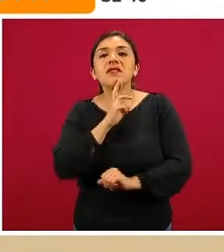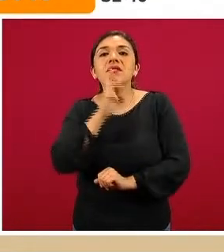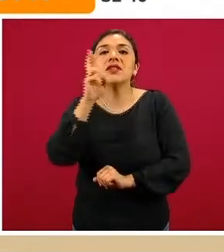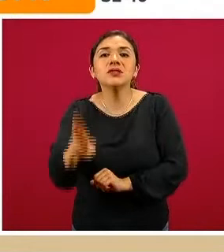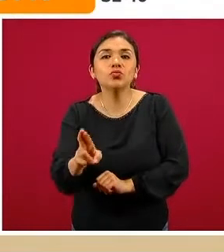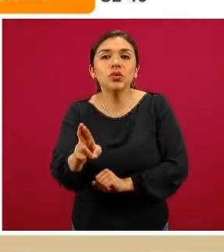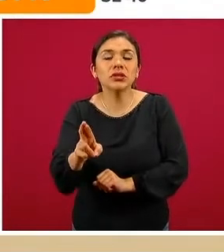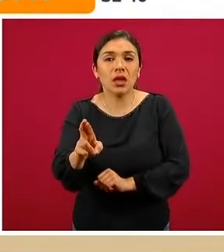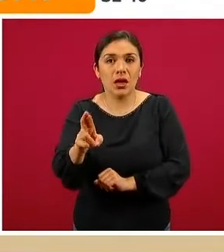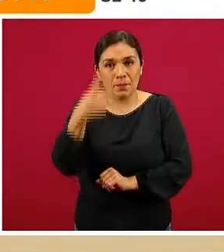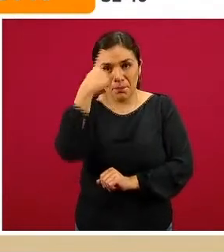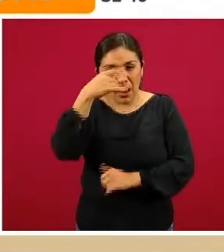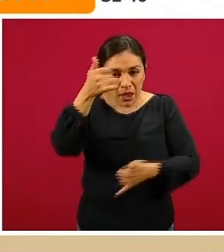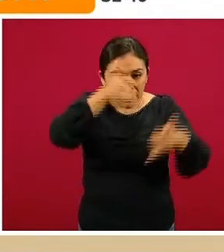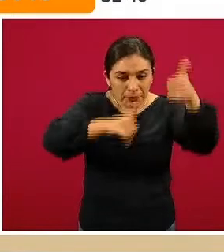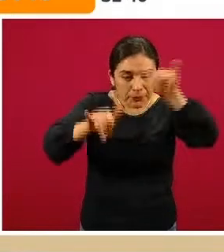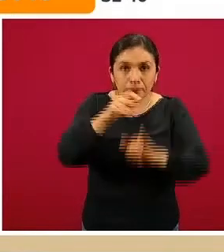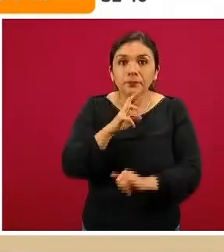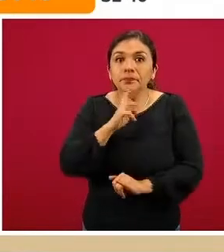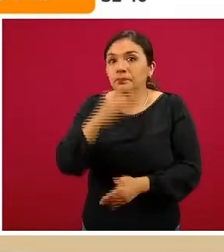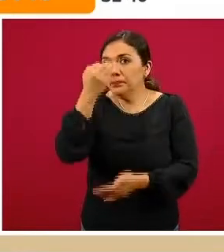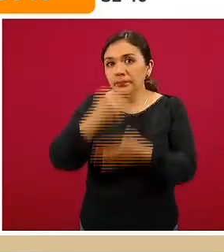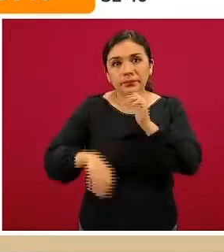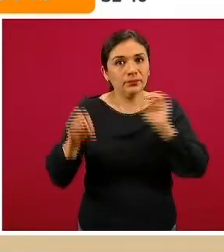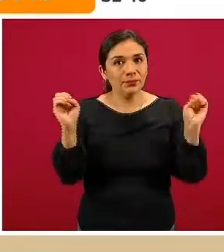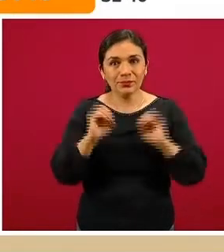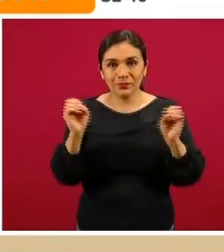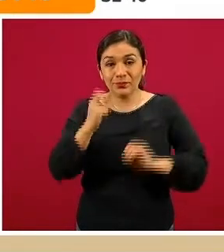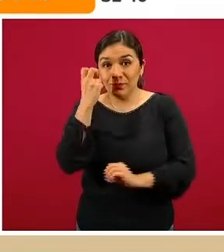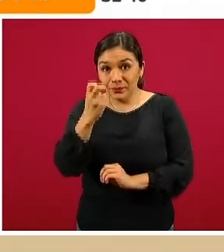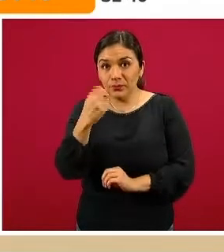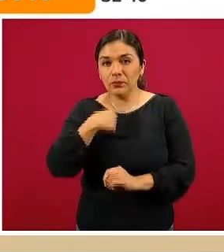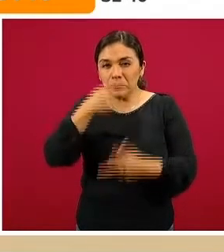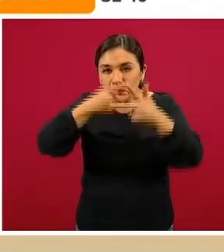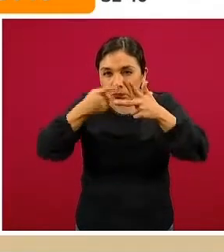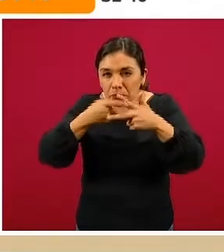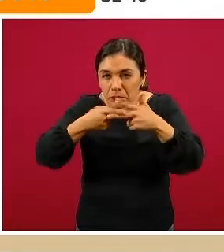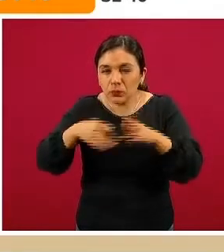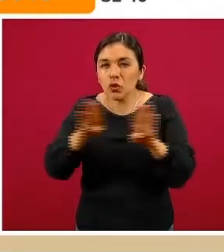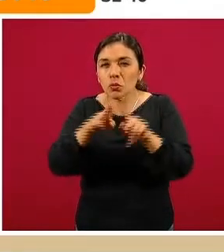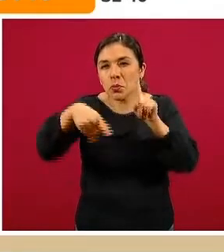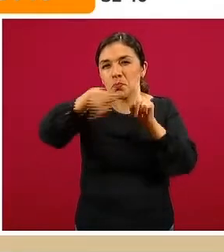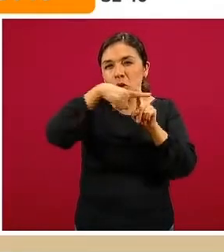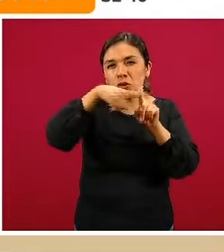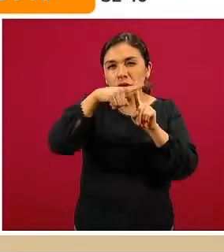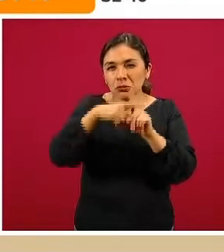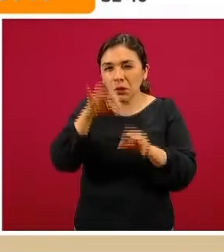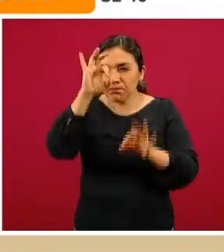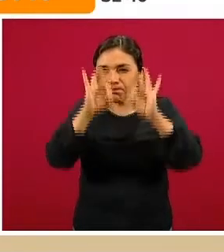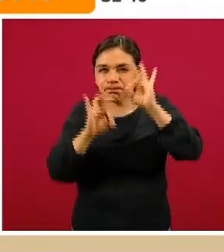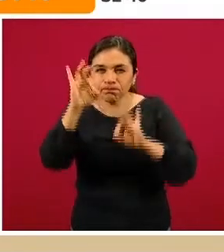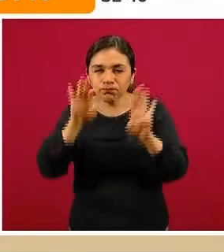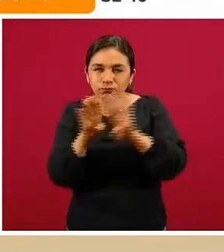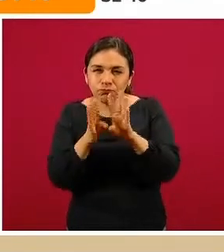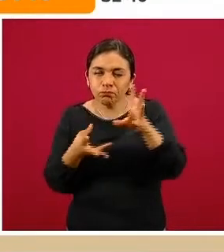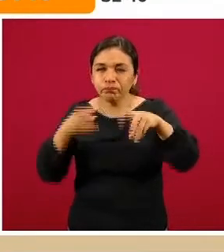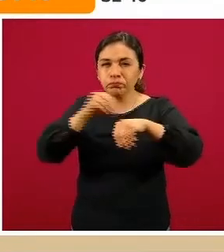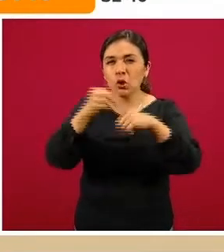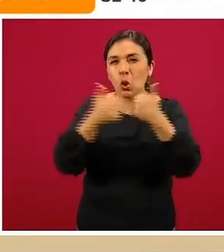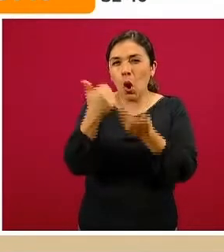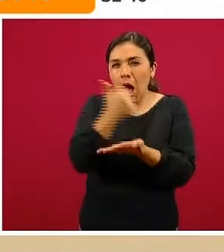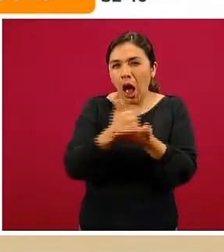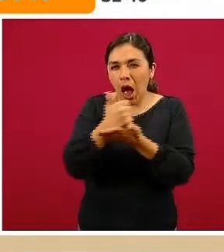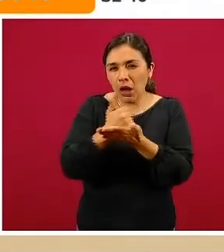emisión de este resultado. Entonces lo que hacemos es aplicamos el porcentaje de positividad a estos casos de color azul,